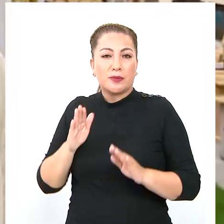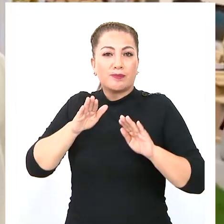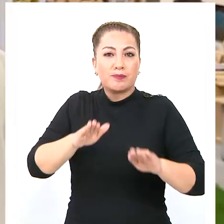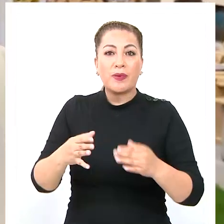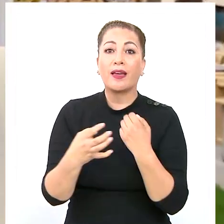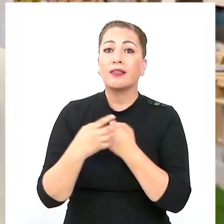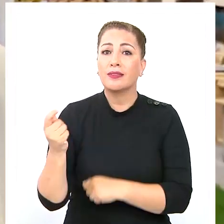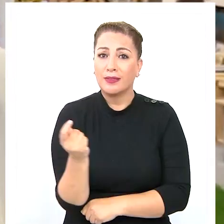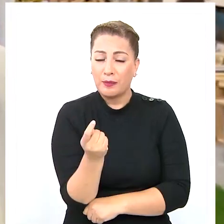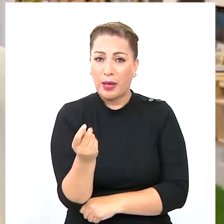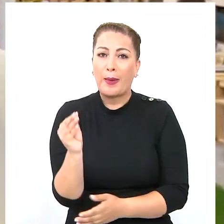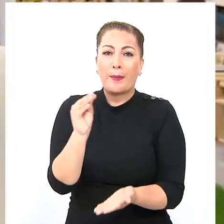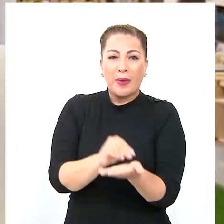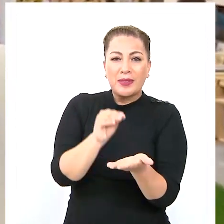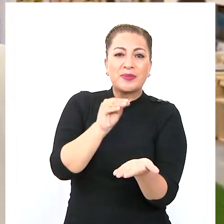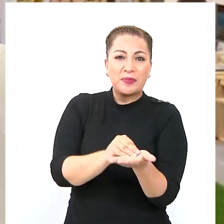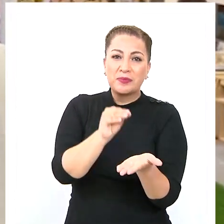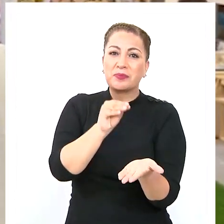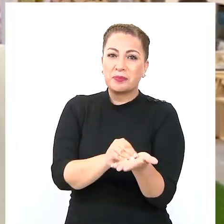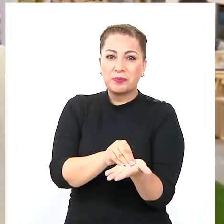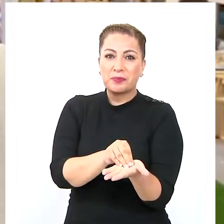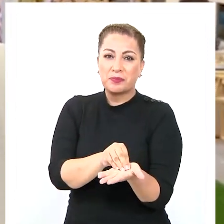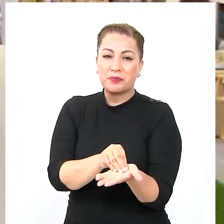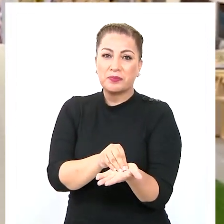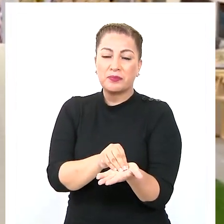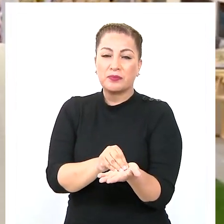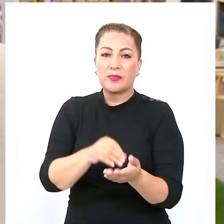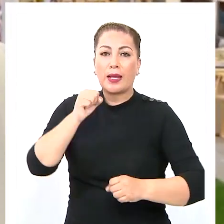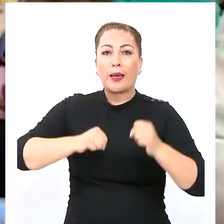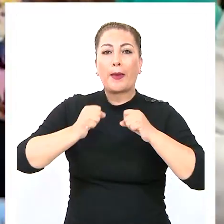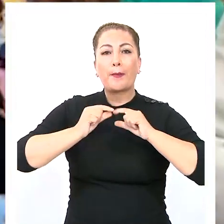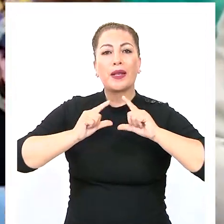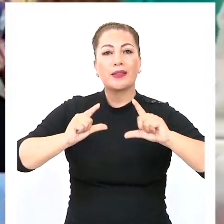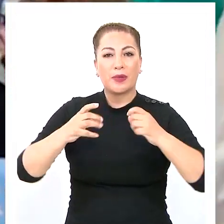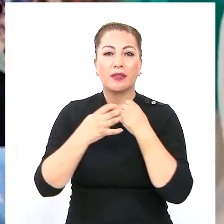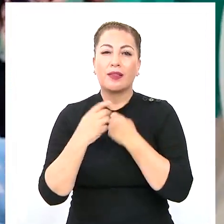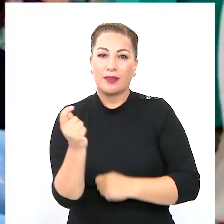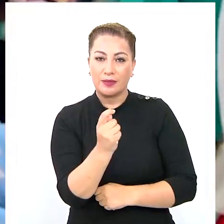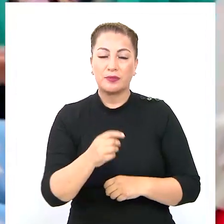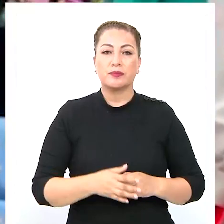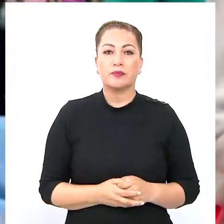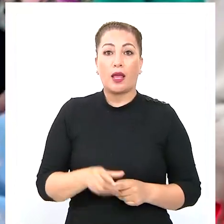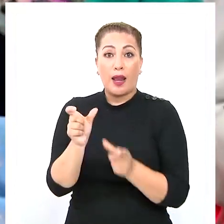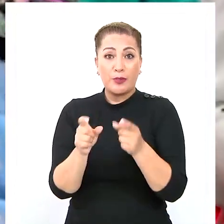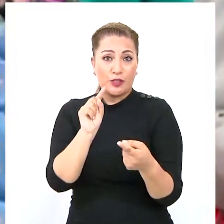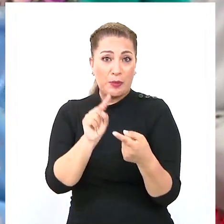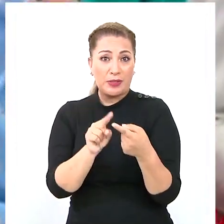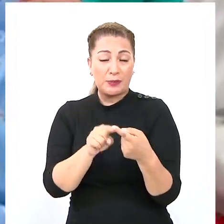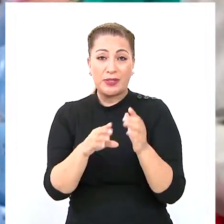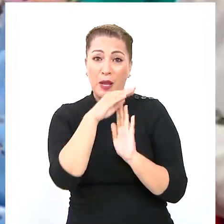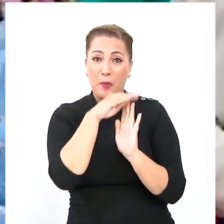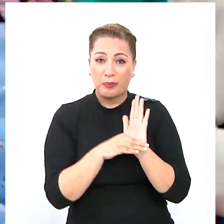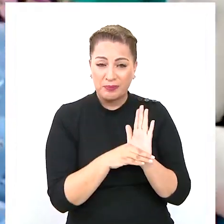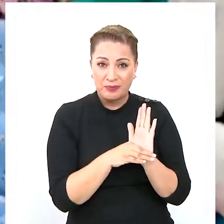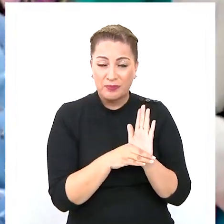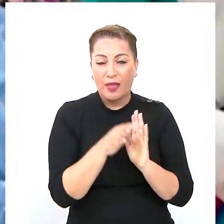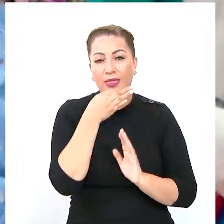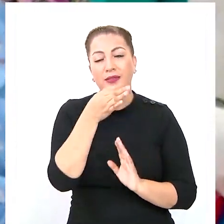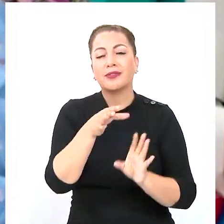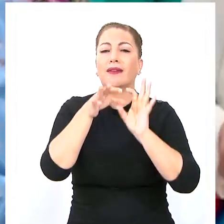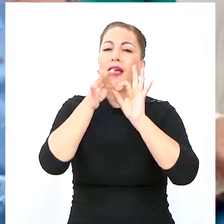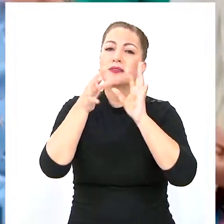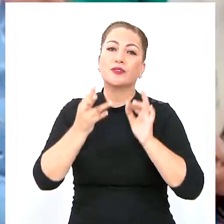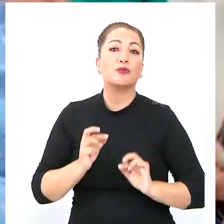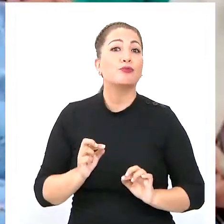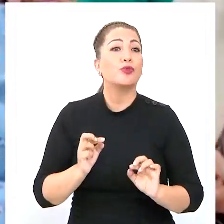la región para sumar más emprendimientos para la región. Los participantes del programa agradecieron la